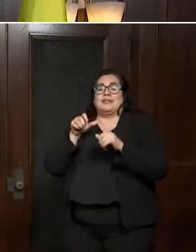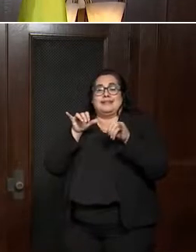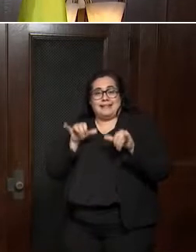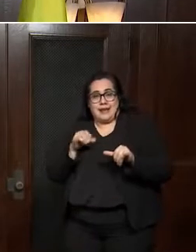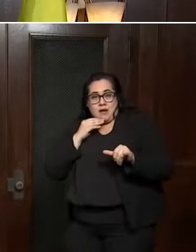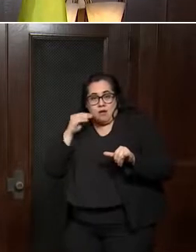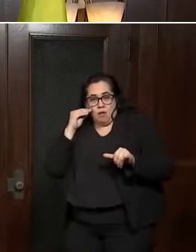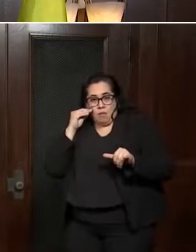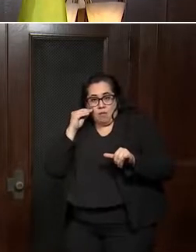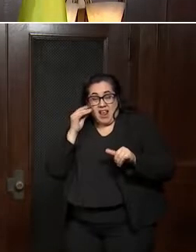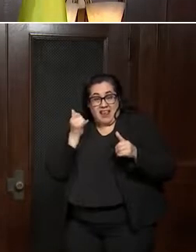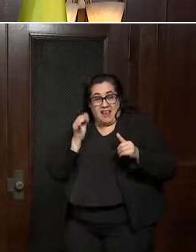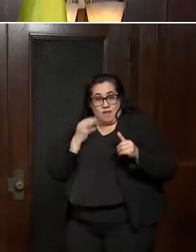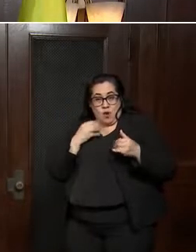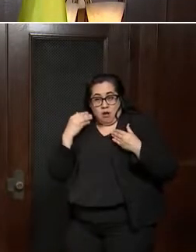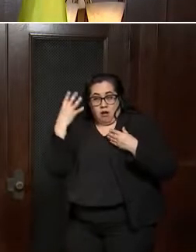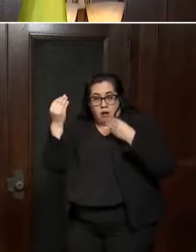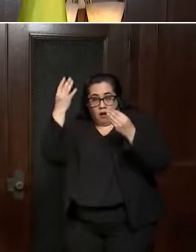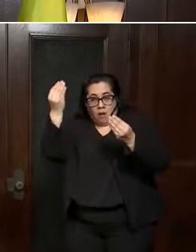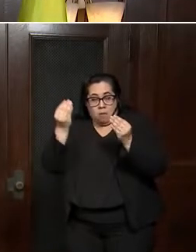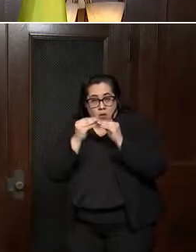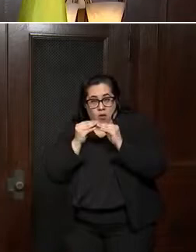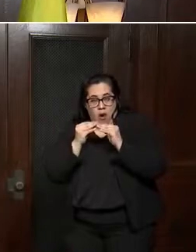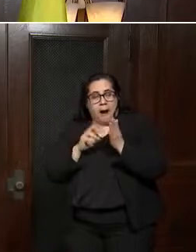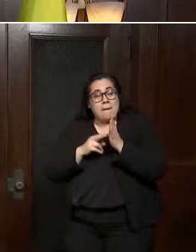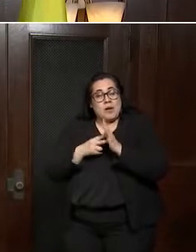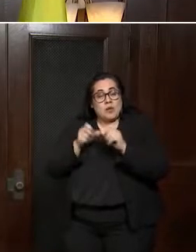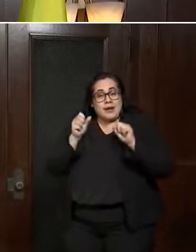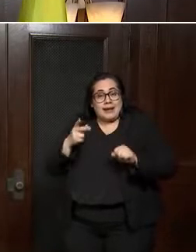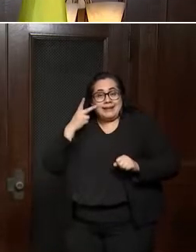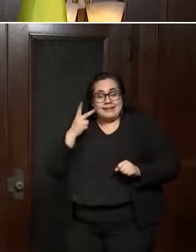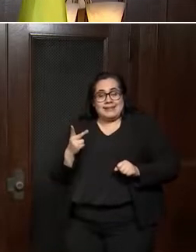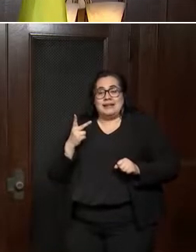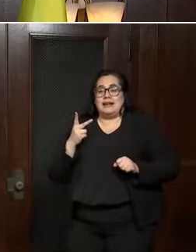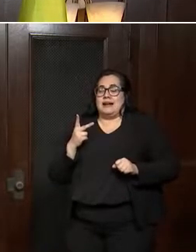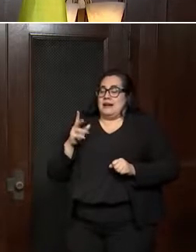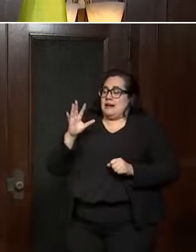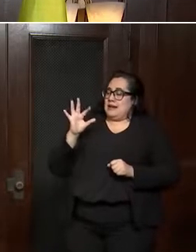en casa, ahora podremos llegar a ver que el